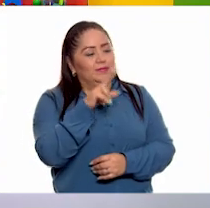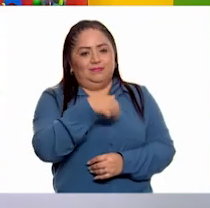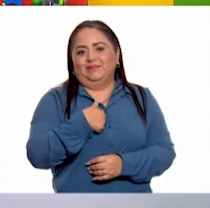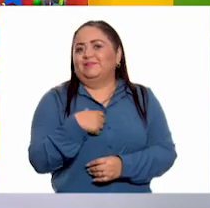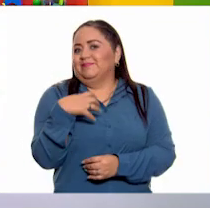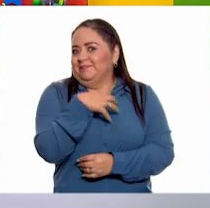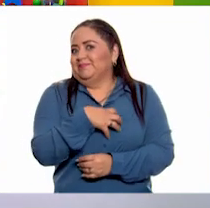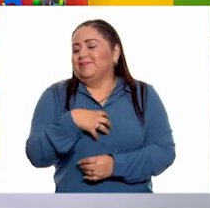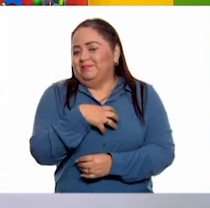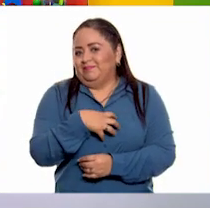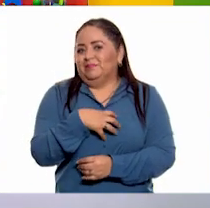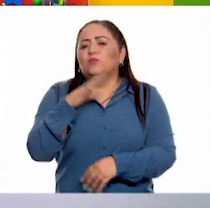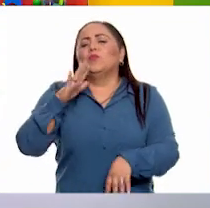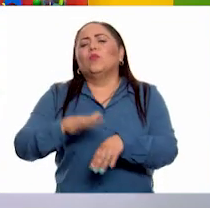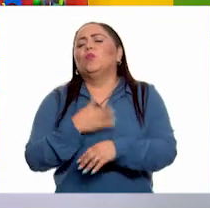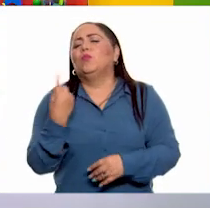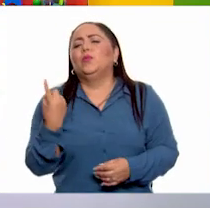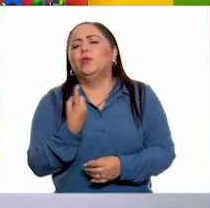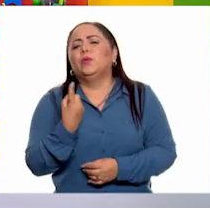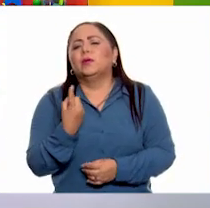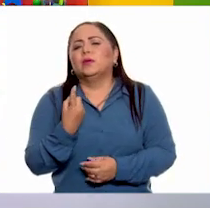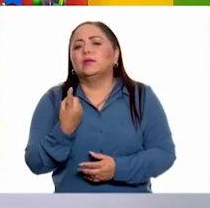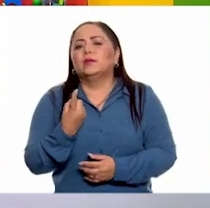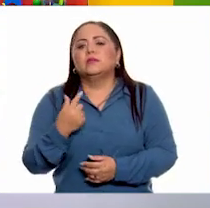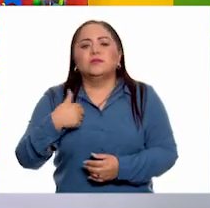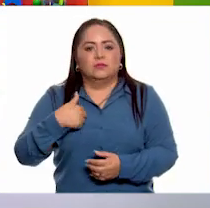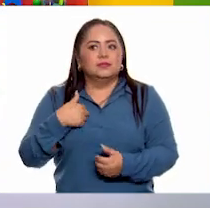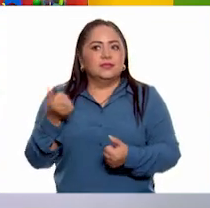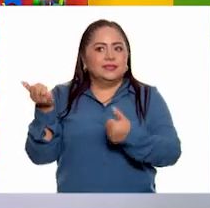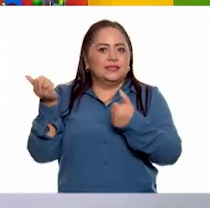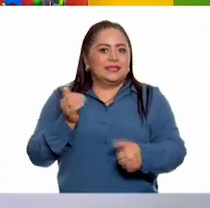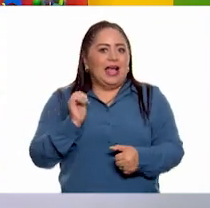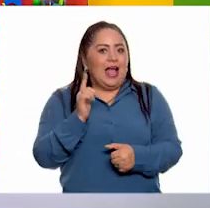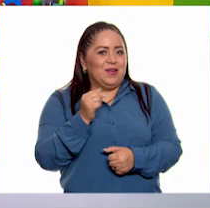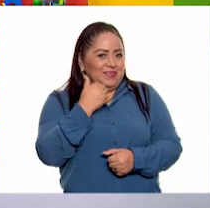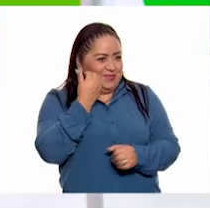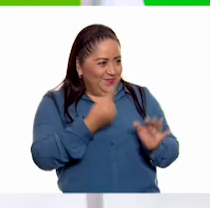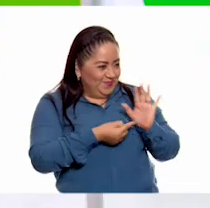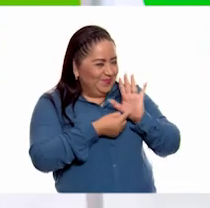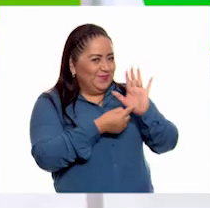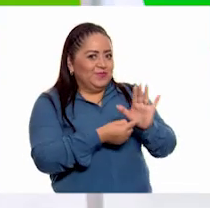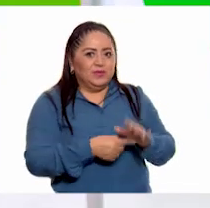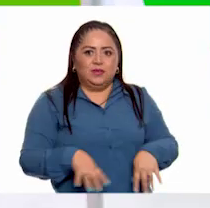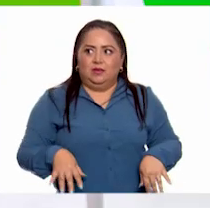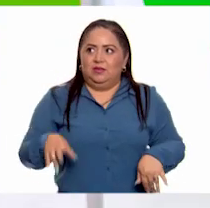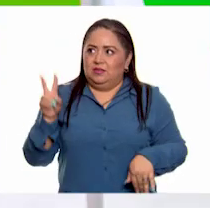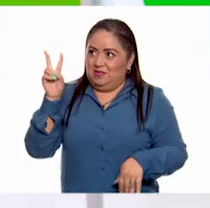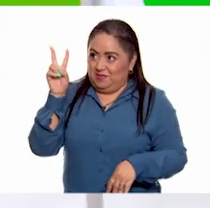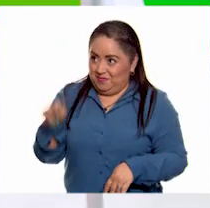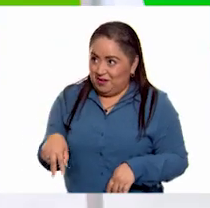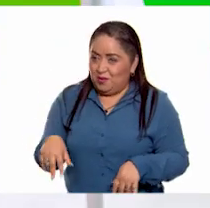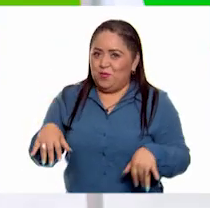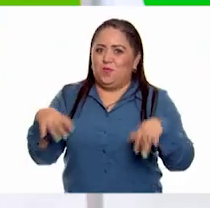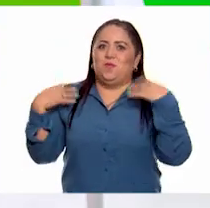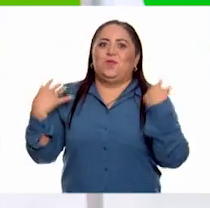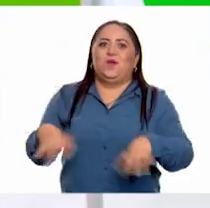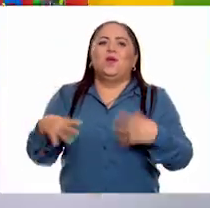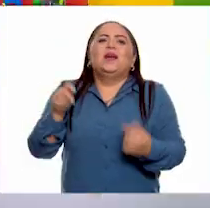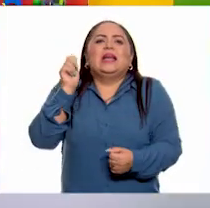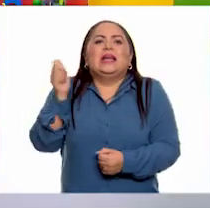muy emocionada porque traje algo que quiero enseñarte. ¡Wow! ¿En serio? ¿Qué